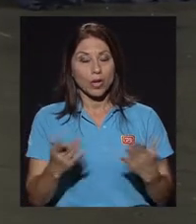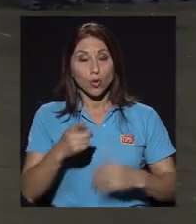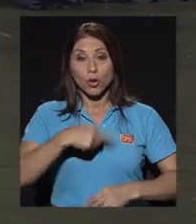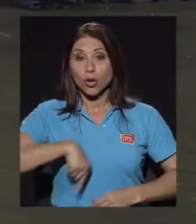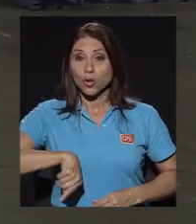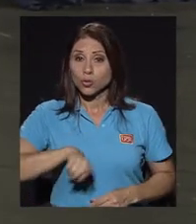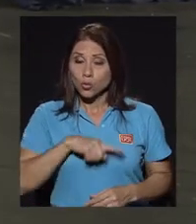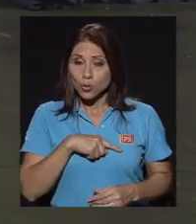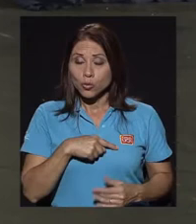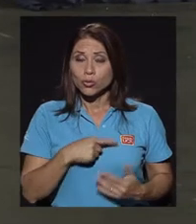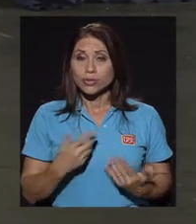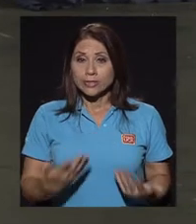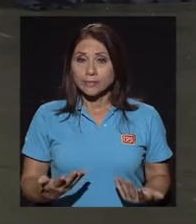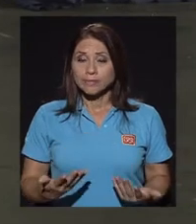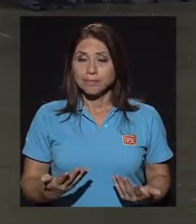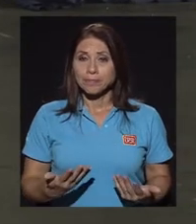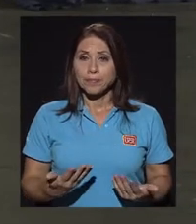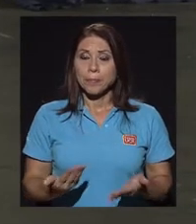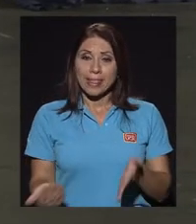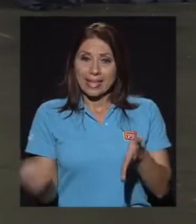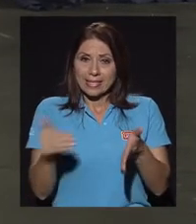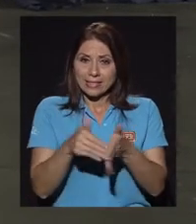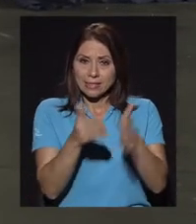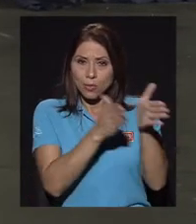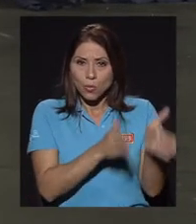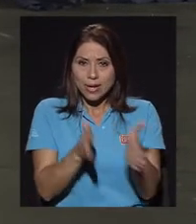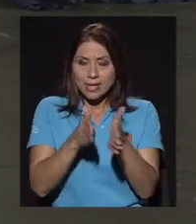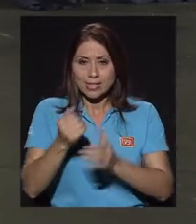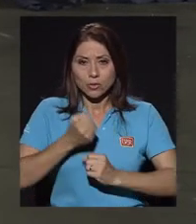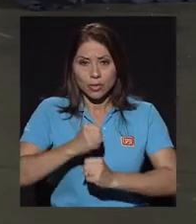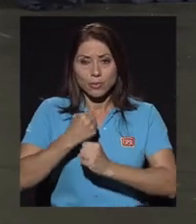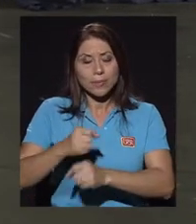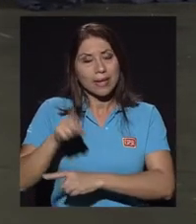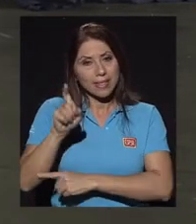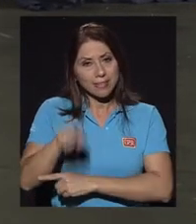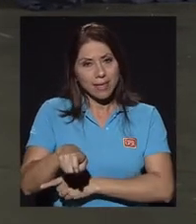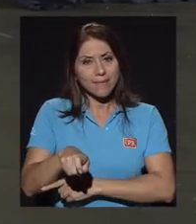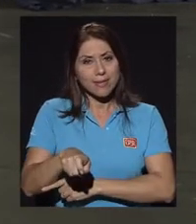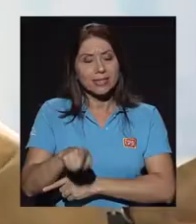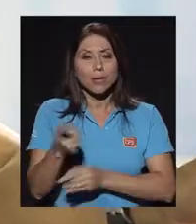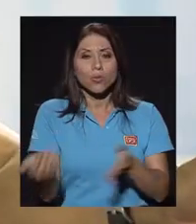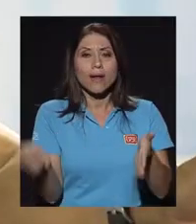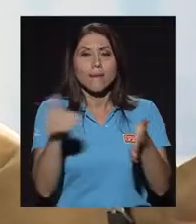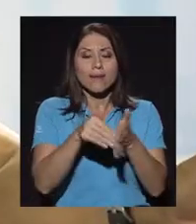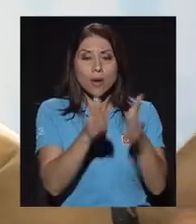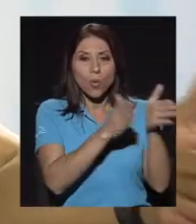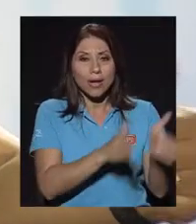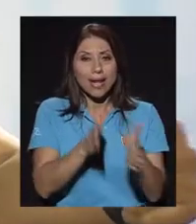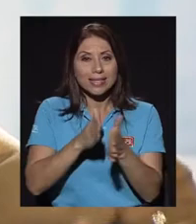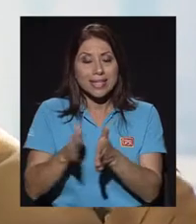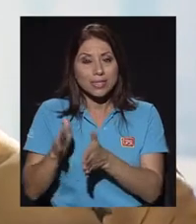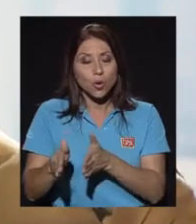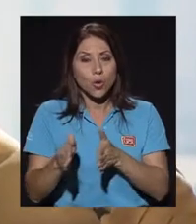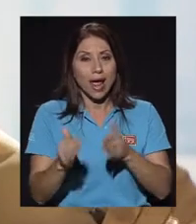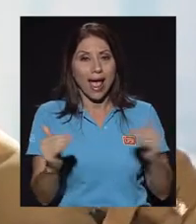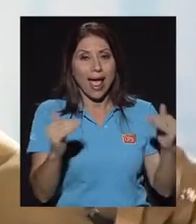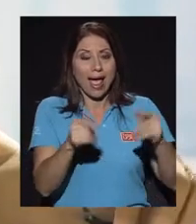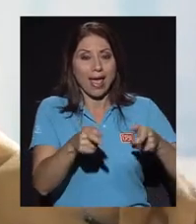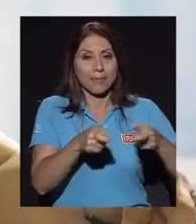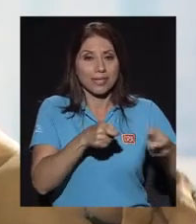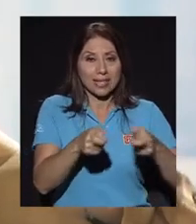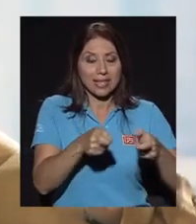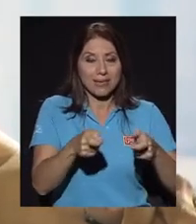Bueno, nosotros, la reorganización de la municipalidad tiene que ser una reorganización tanto